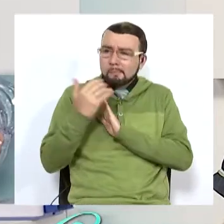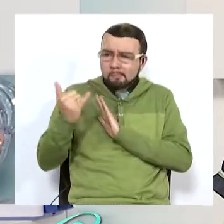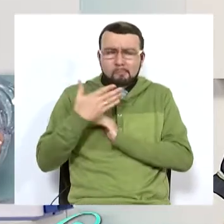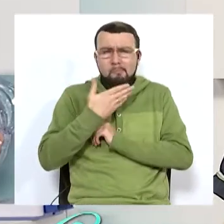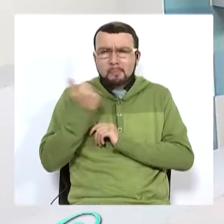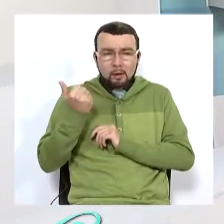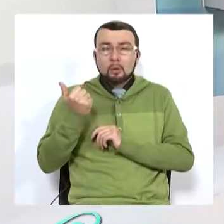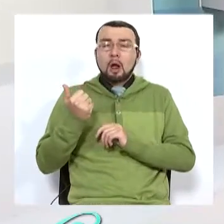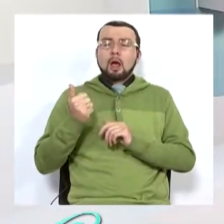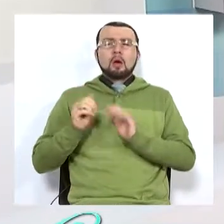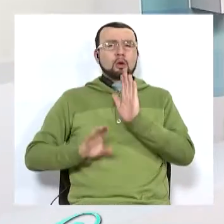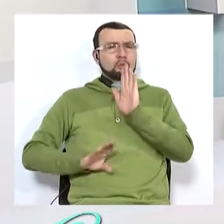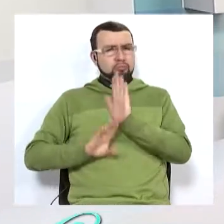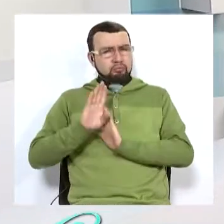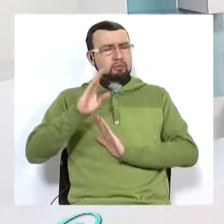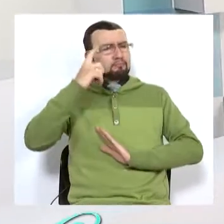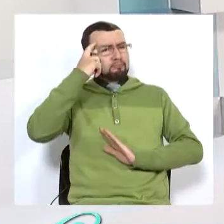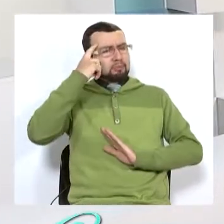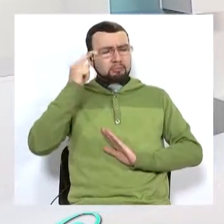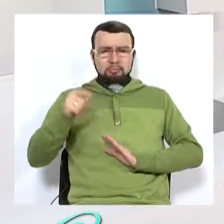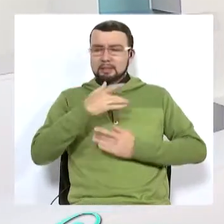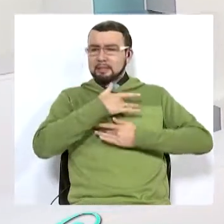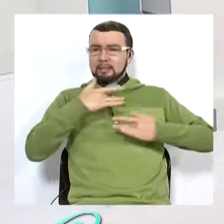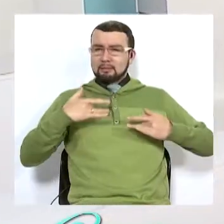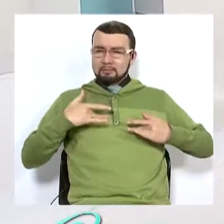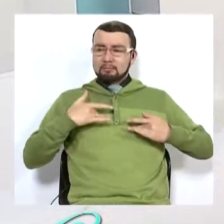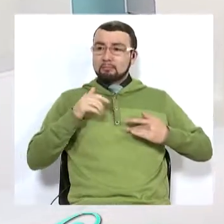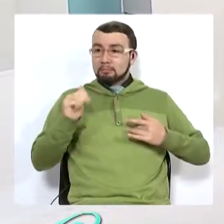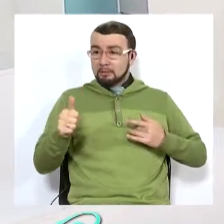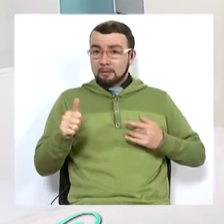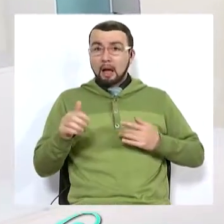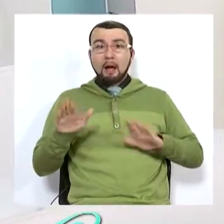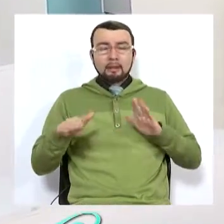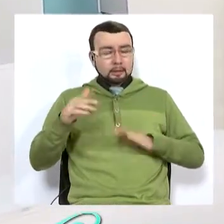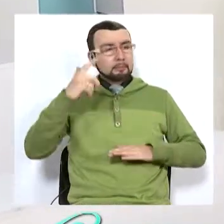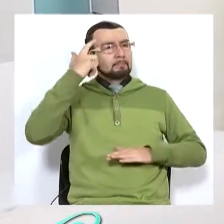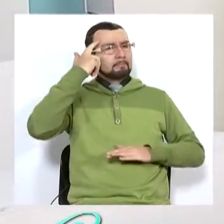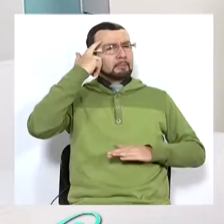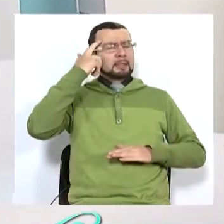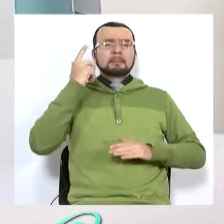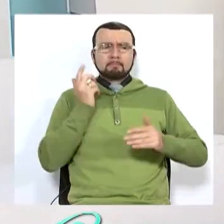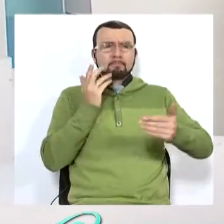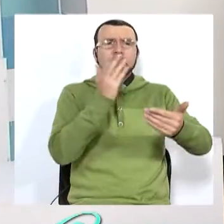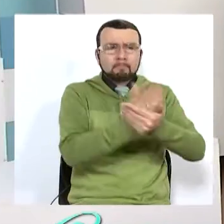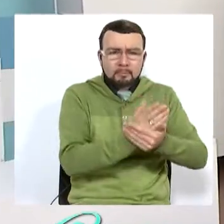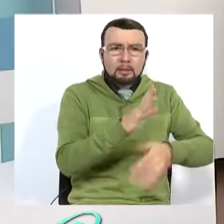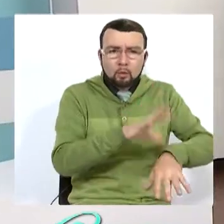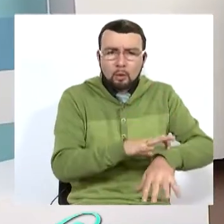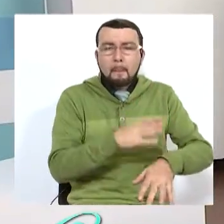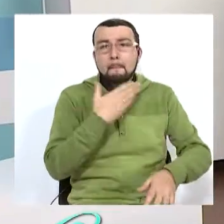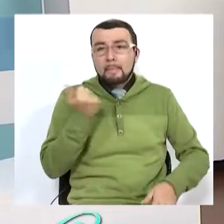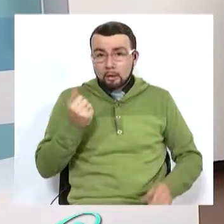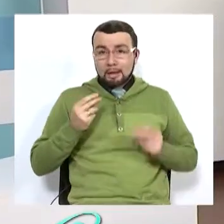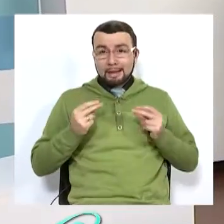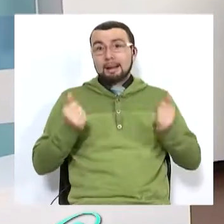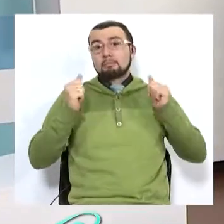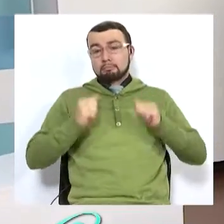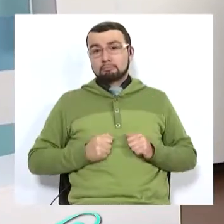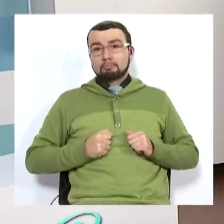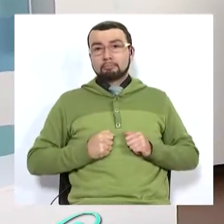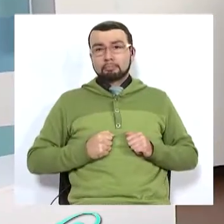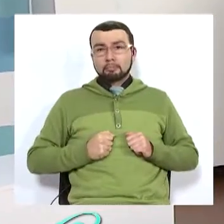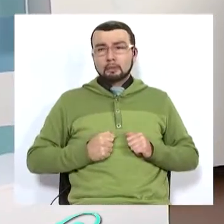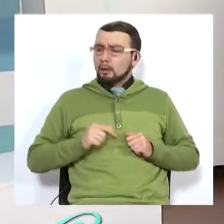mejor formadas en temas de salud toman decisiones mucho más inteligentes y consultan de manera mucho más oportuna. En el